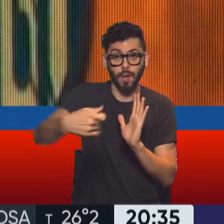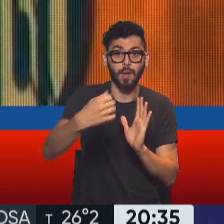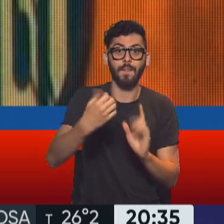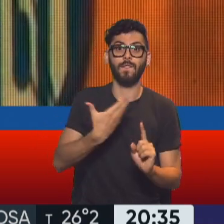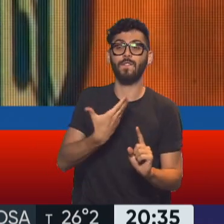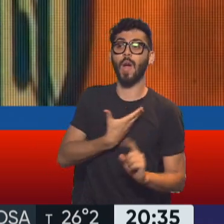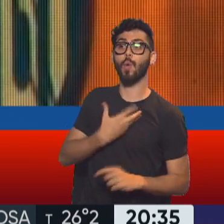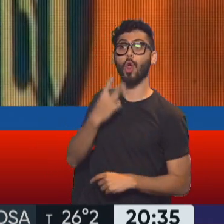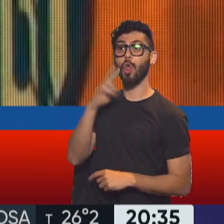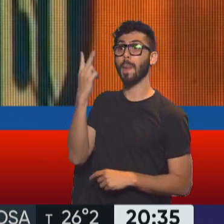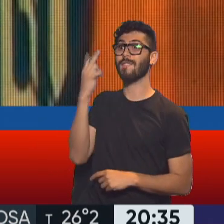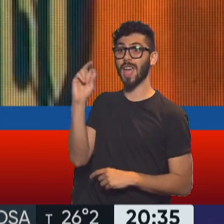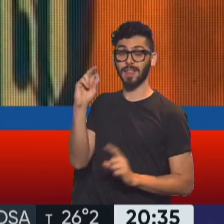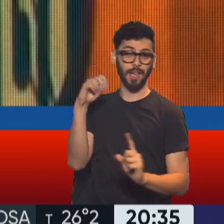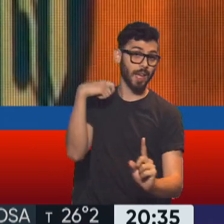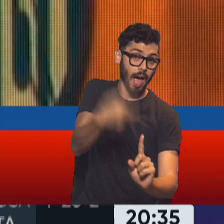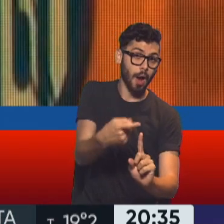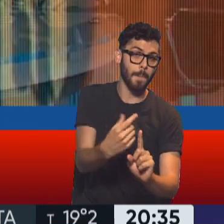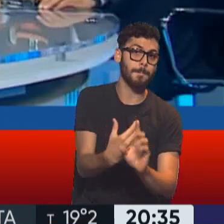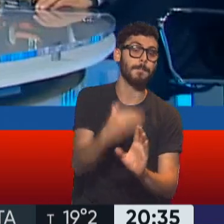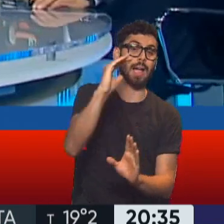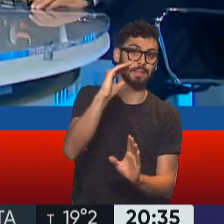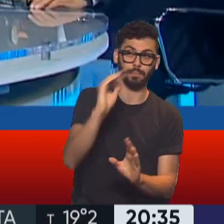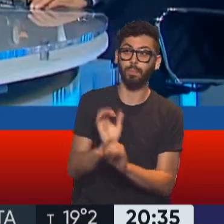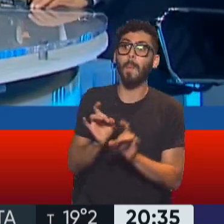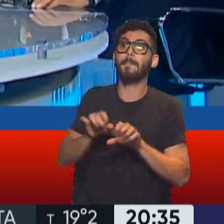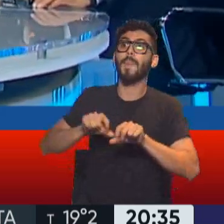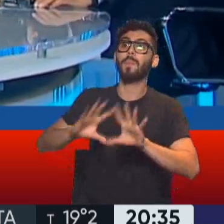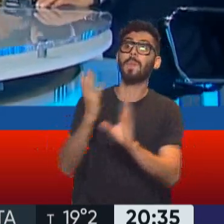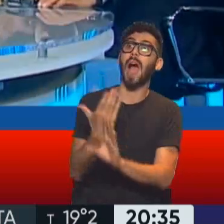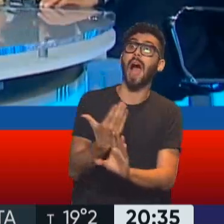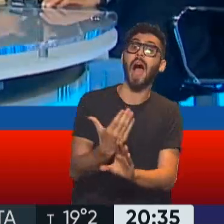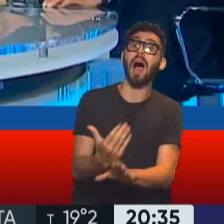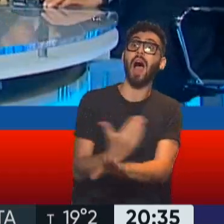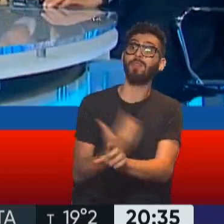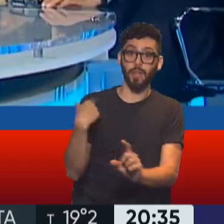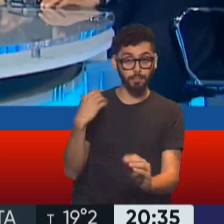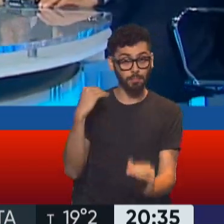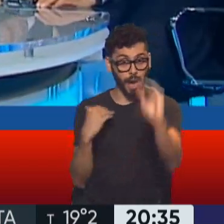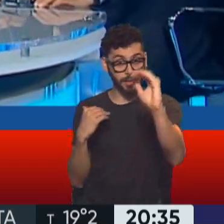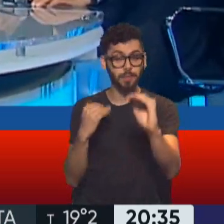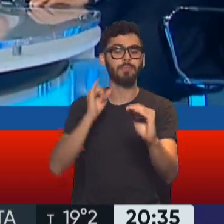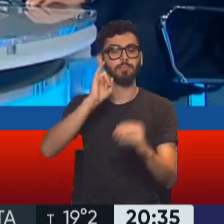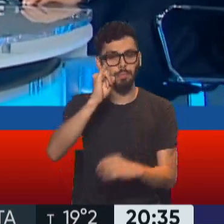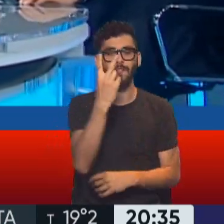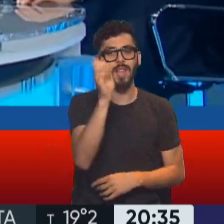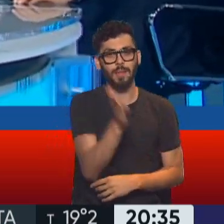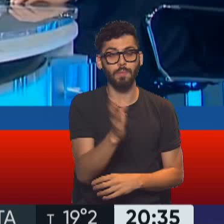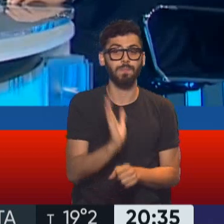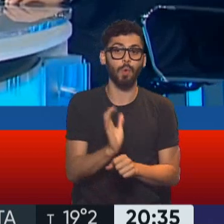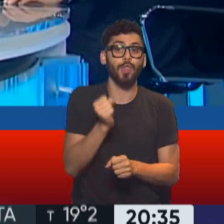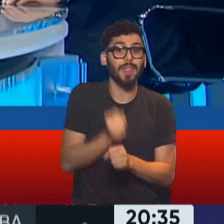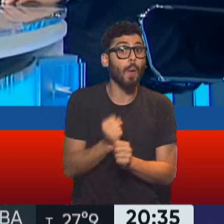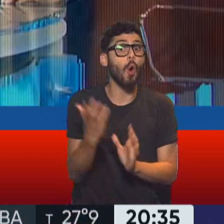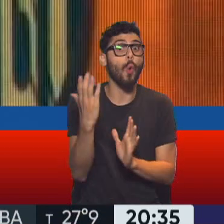de 2020. Estas son cifras de septiembre de este año. Que la prepandemia. De la prepandemia, es decir, en términos generales el trabajo formal, por lo